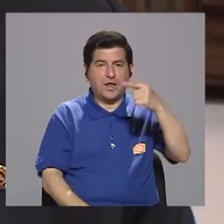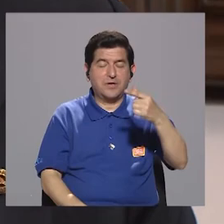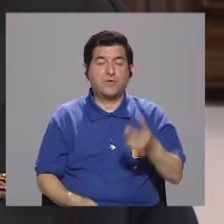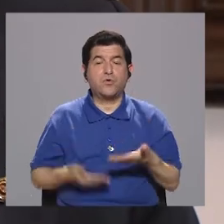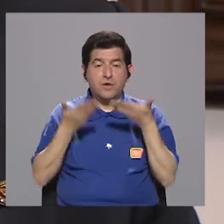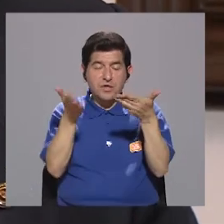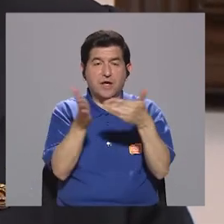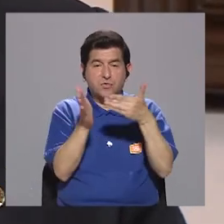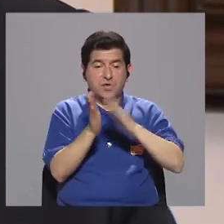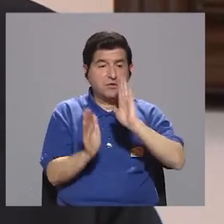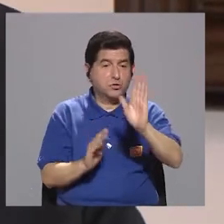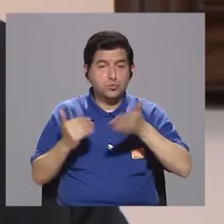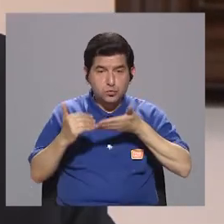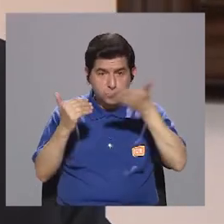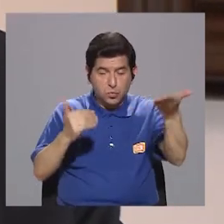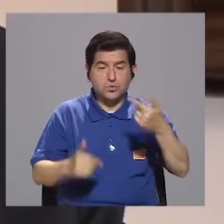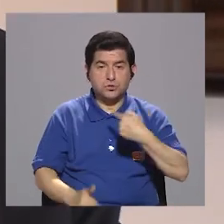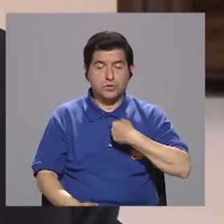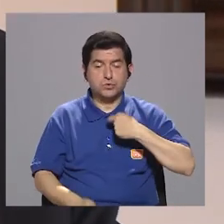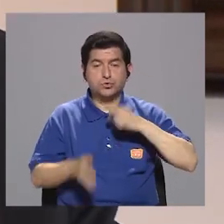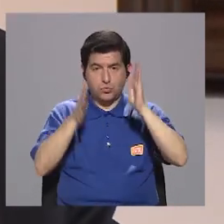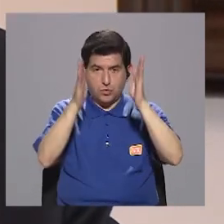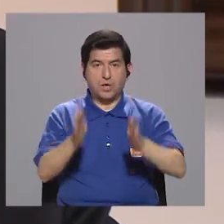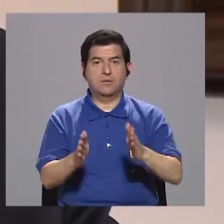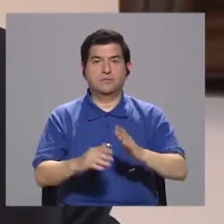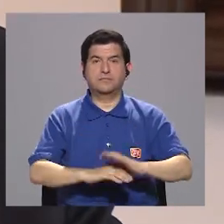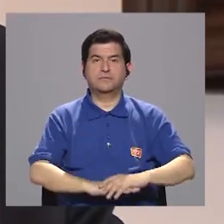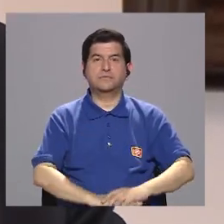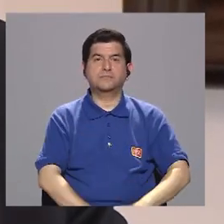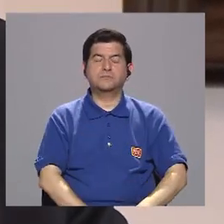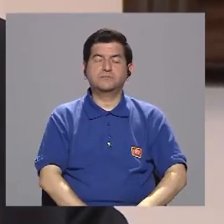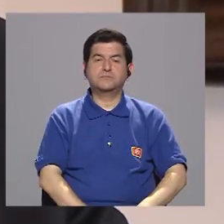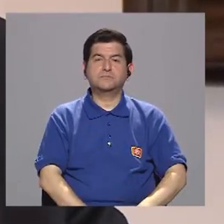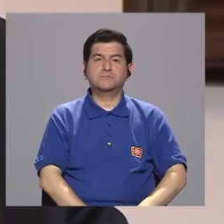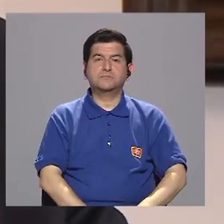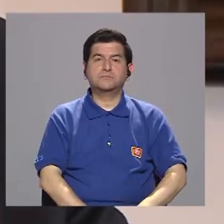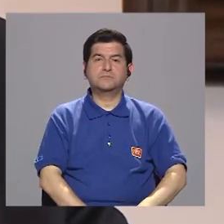bienes, yo fui el abogado de él.